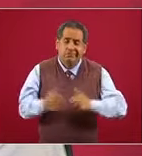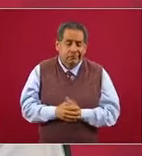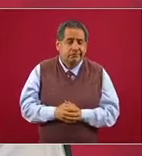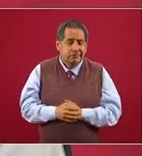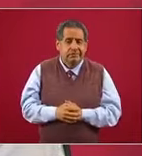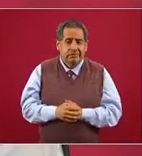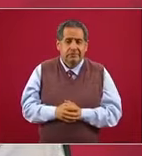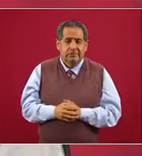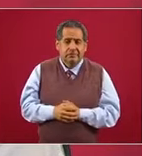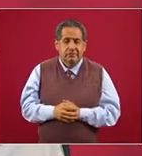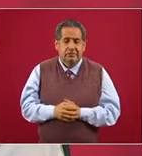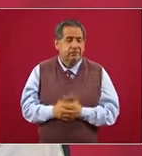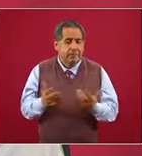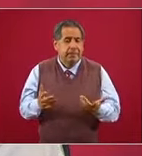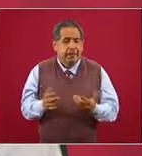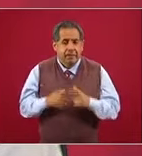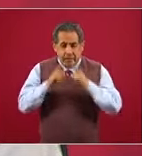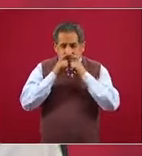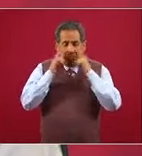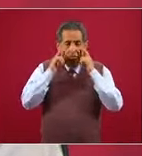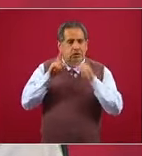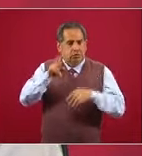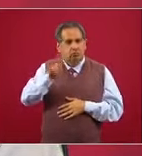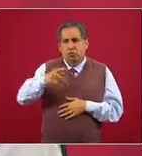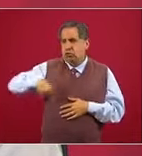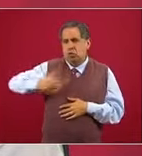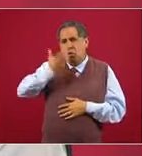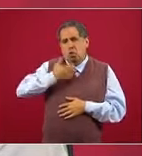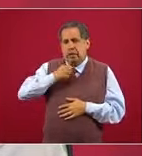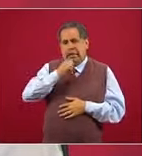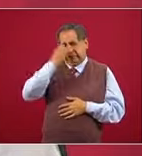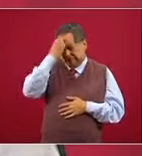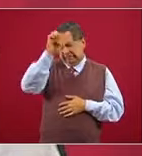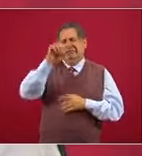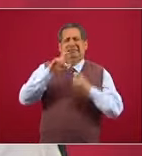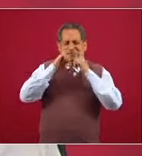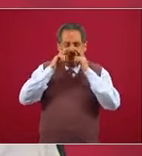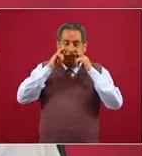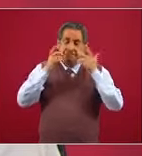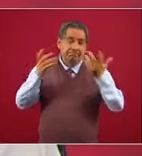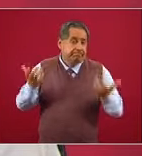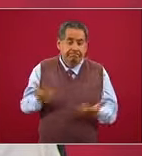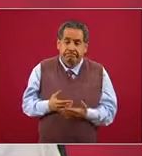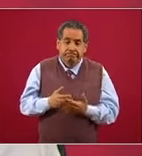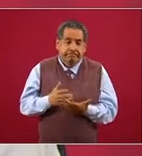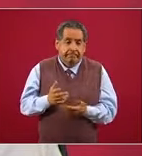cubreboca, que es algo a lo que no estamos acostumbrados, pues tendrá